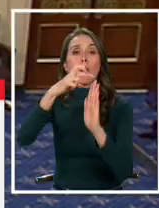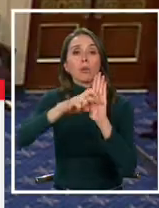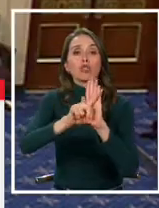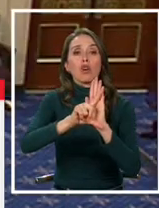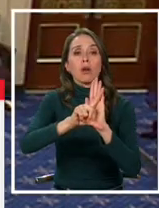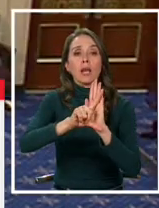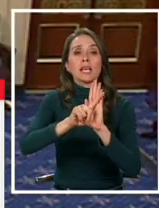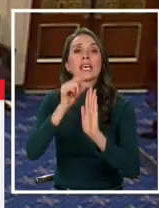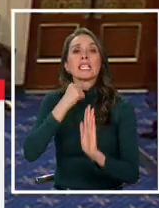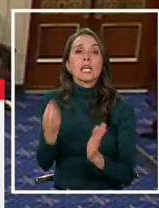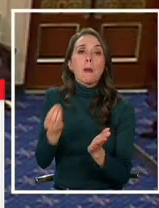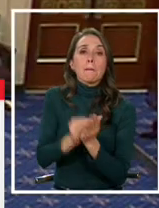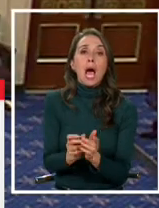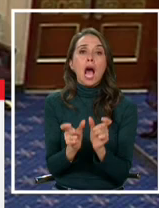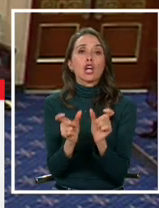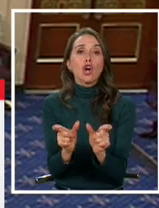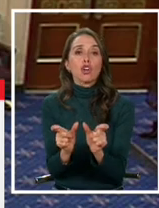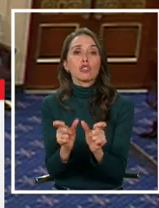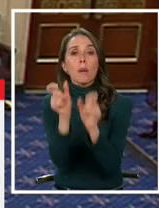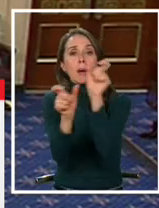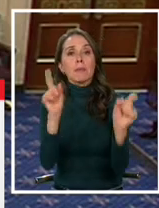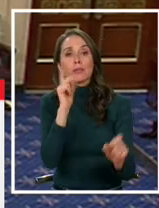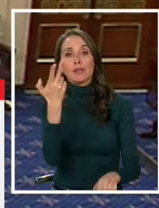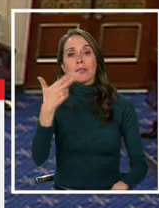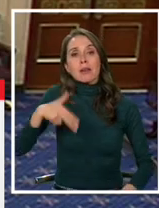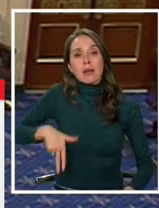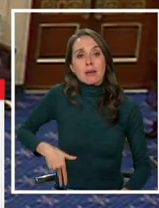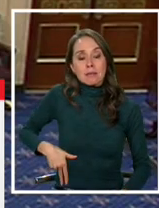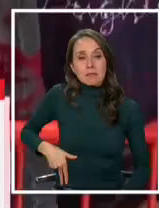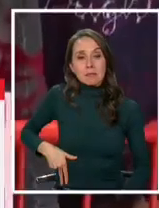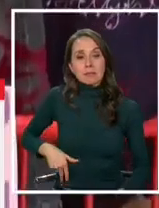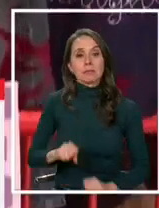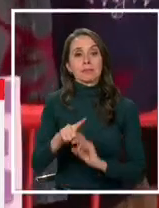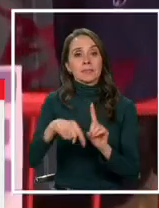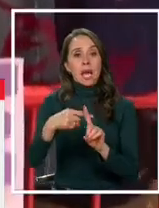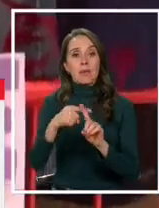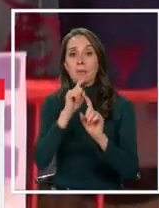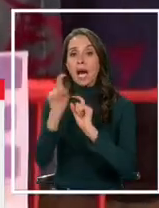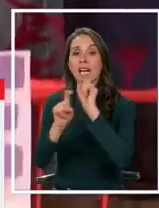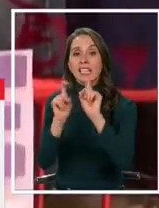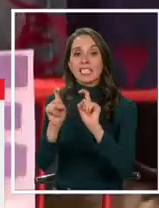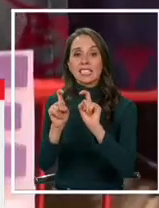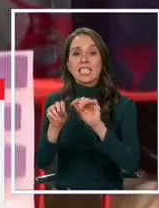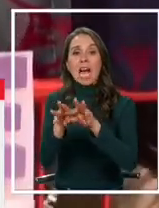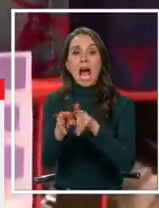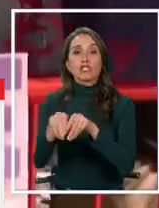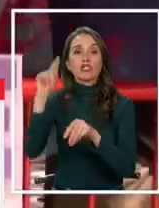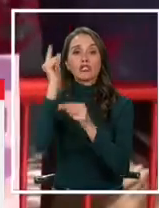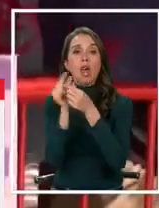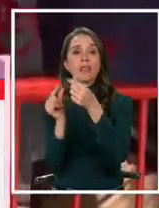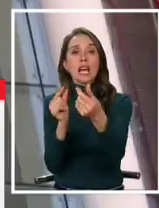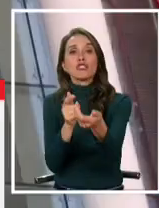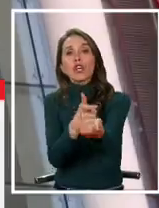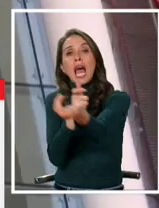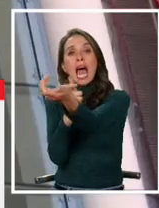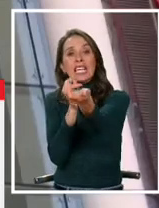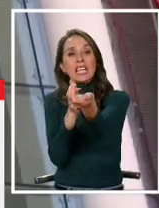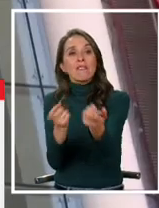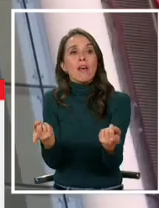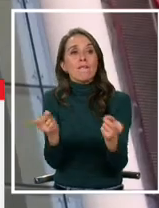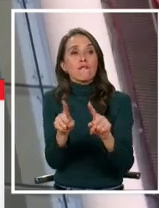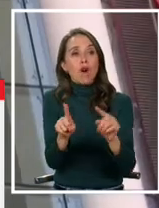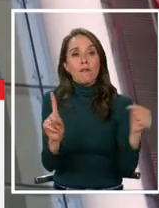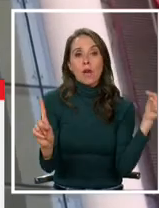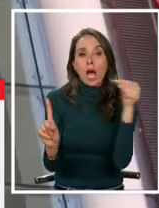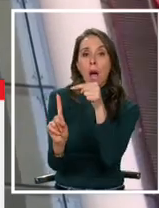que buscan mayor control en el porte de armas además de las críticas a la asociación Nacional del rifle que ha vuelto